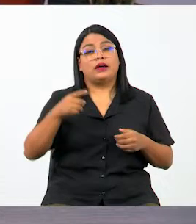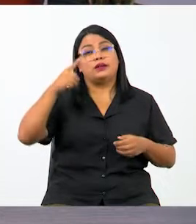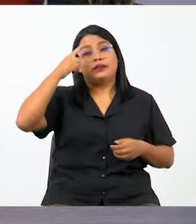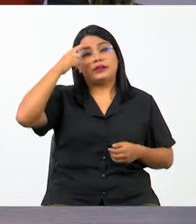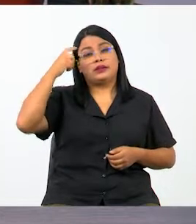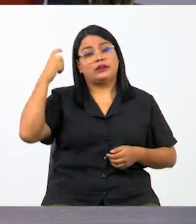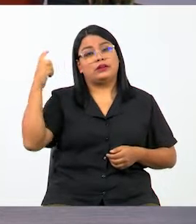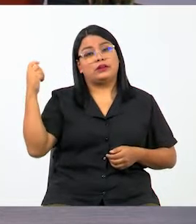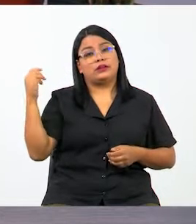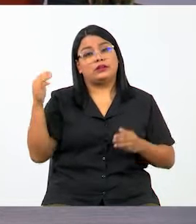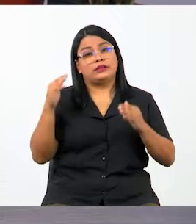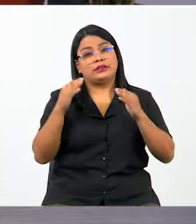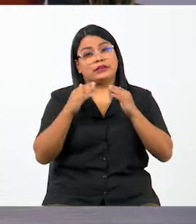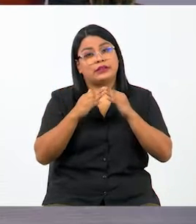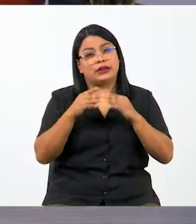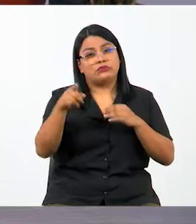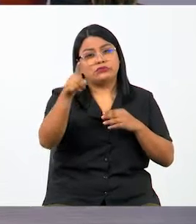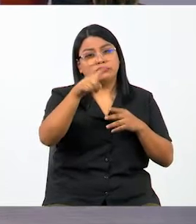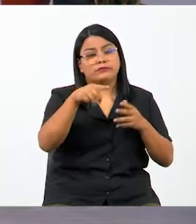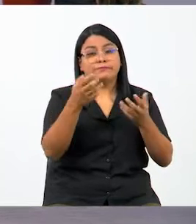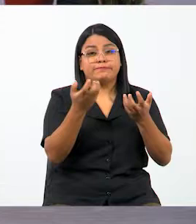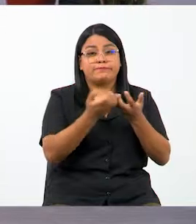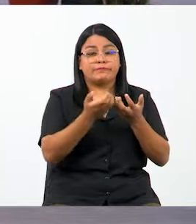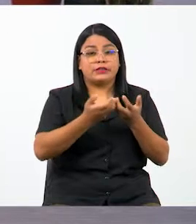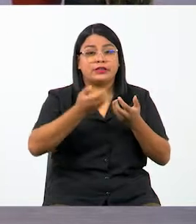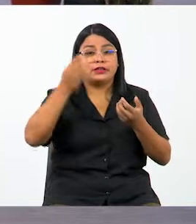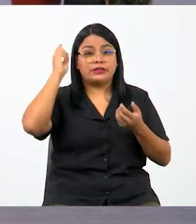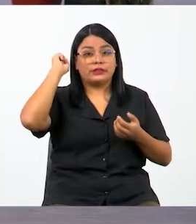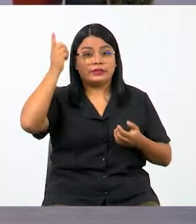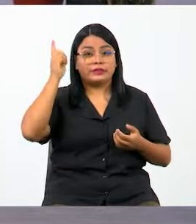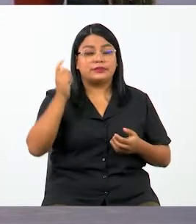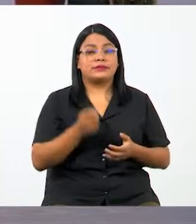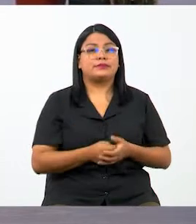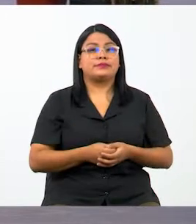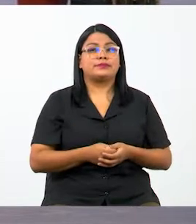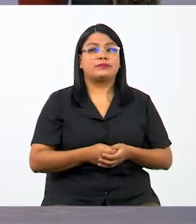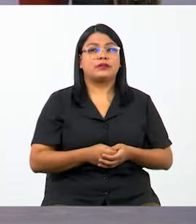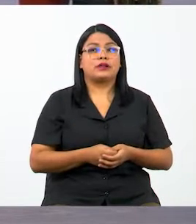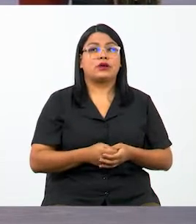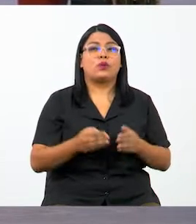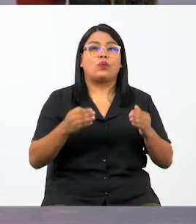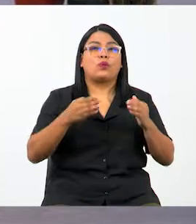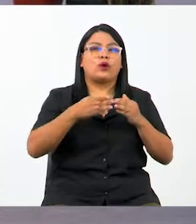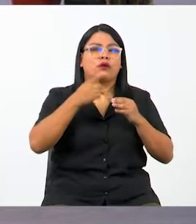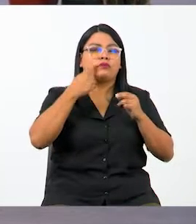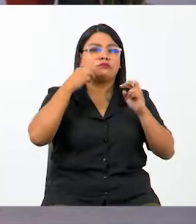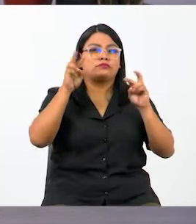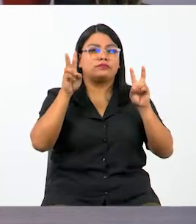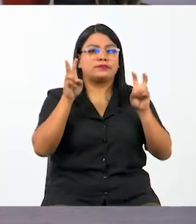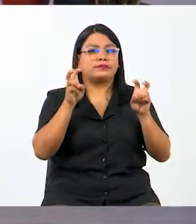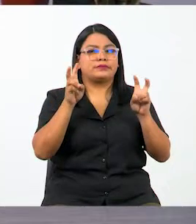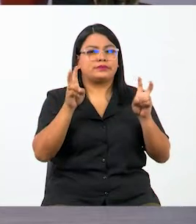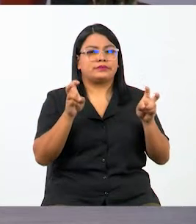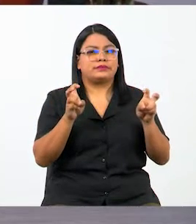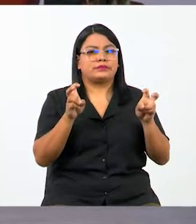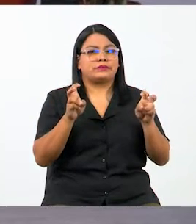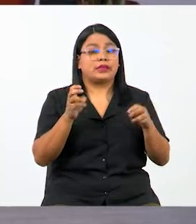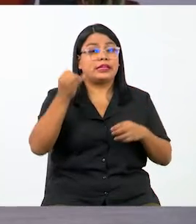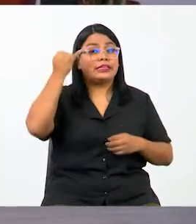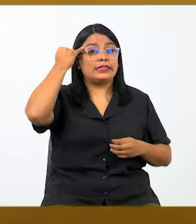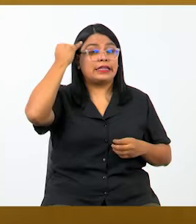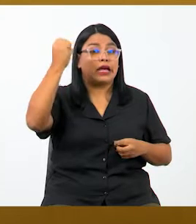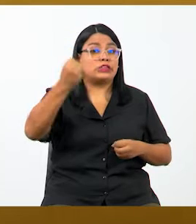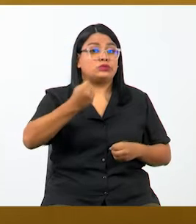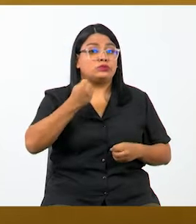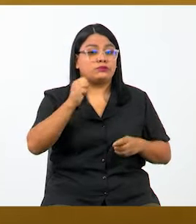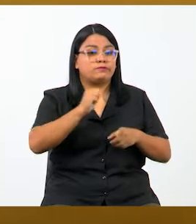en casa para los compañeros y compañeras docentes que además hablaremos acerca de puntos claves para la